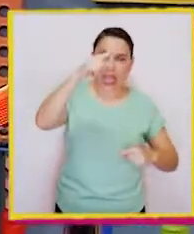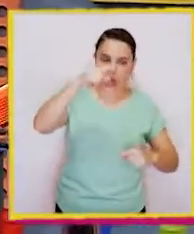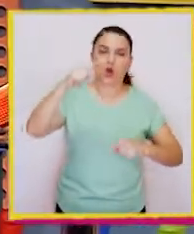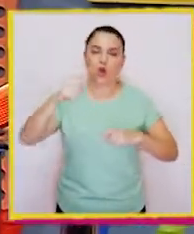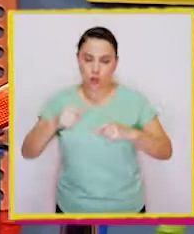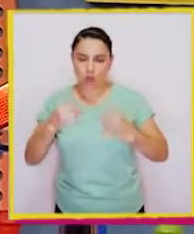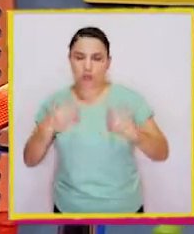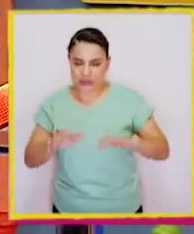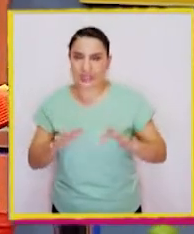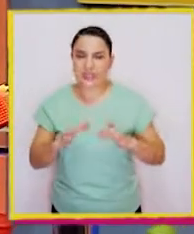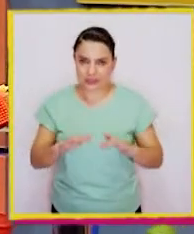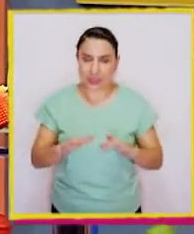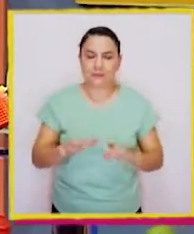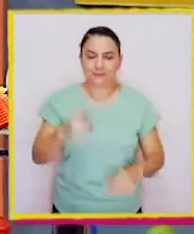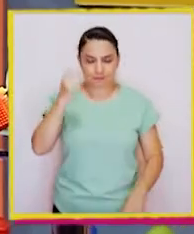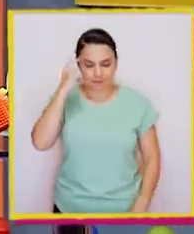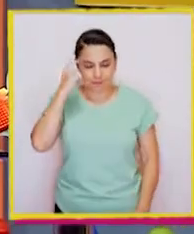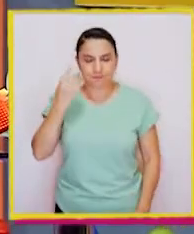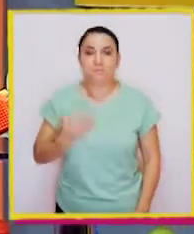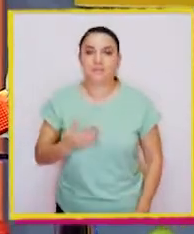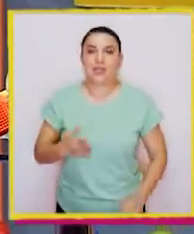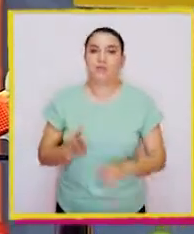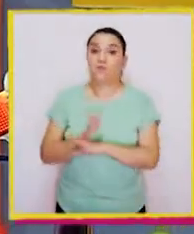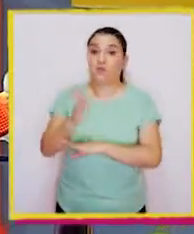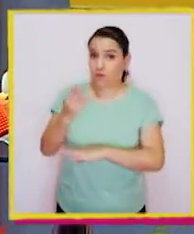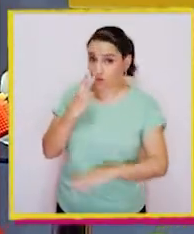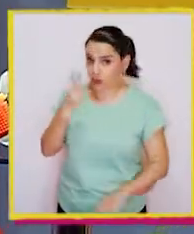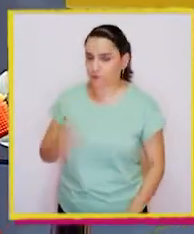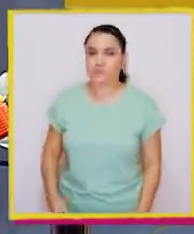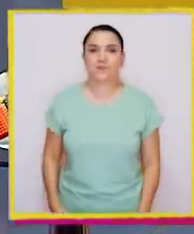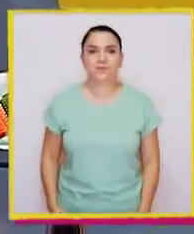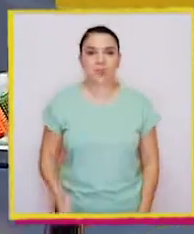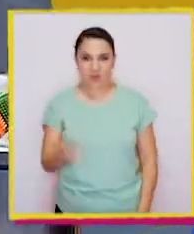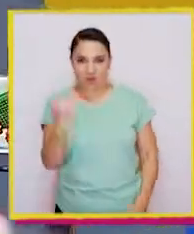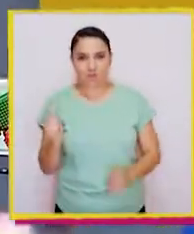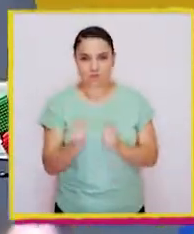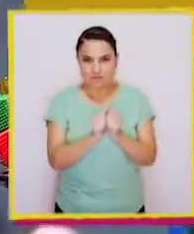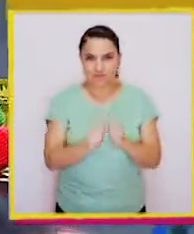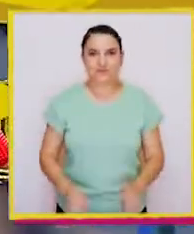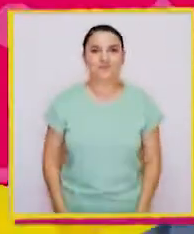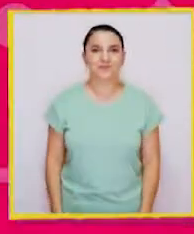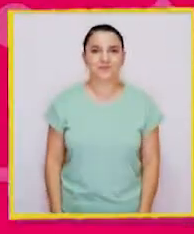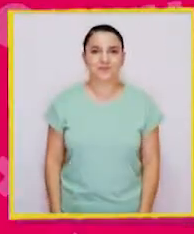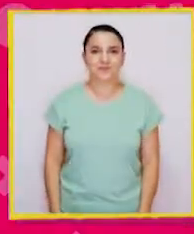largo, más corto. Ya. Ahora sí estoy preparada para ir a ver las cosas. ¿Están listos? ¡Síganme!